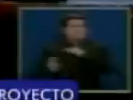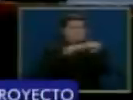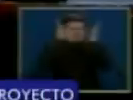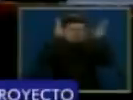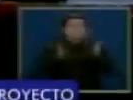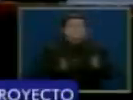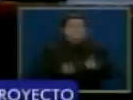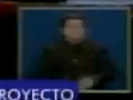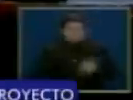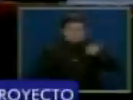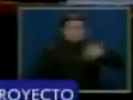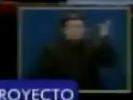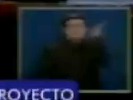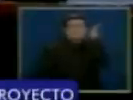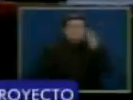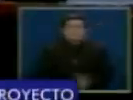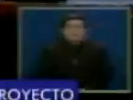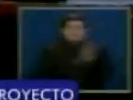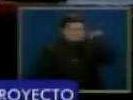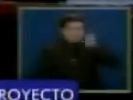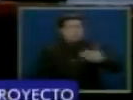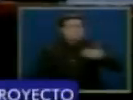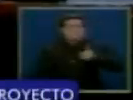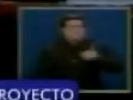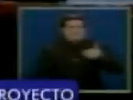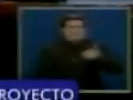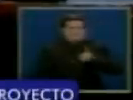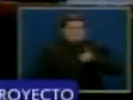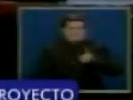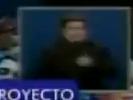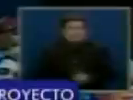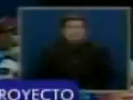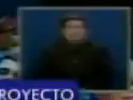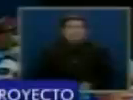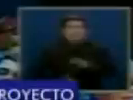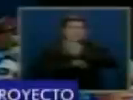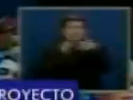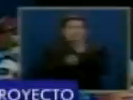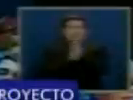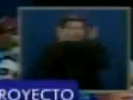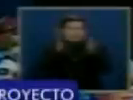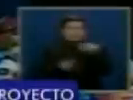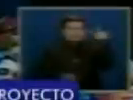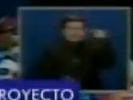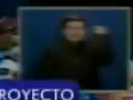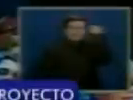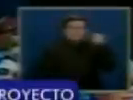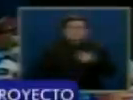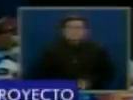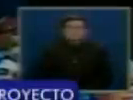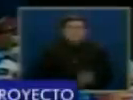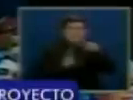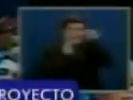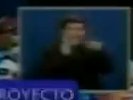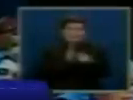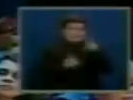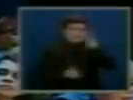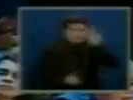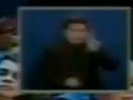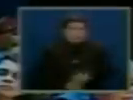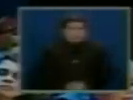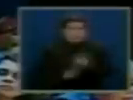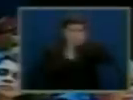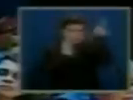y las ciudadanas y una obligación que tenemos las y los funcionarios del Estado. El artículo 27 de la